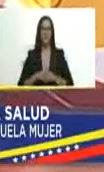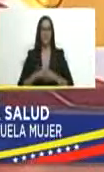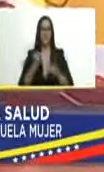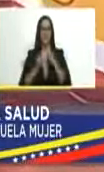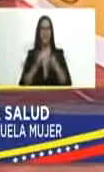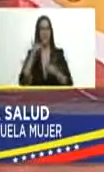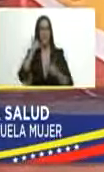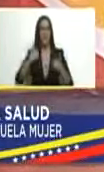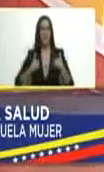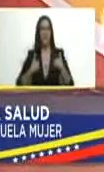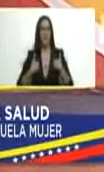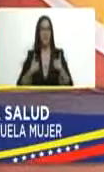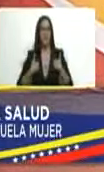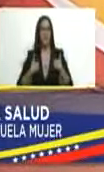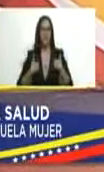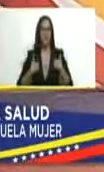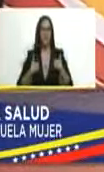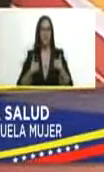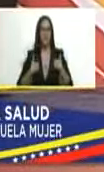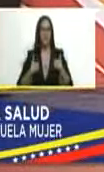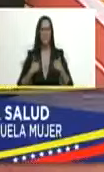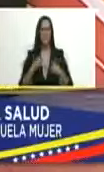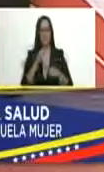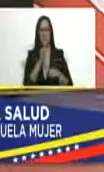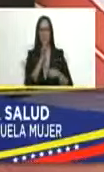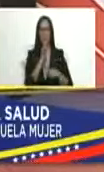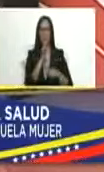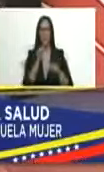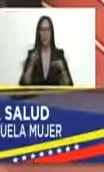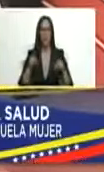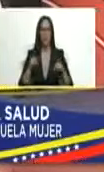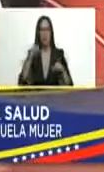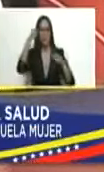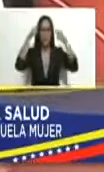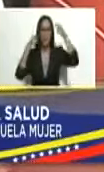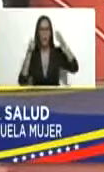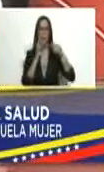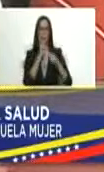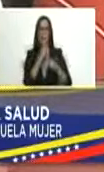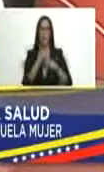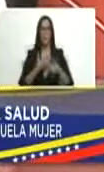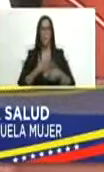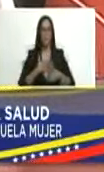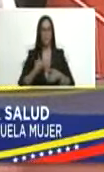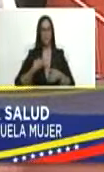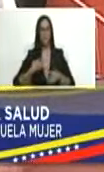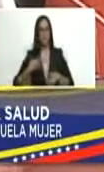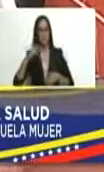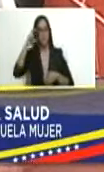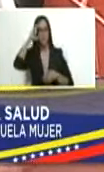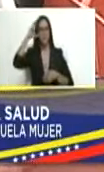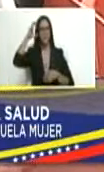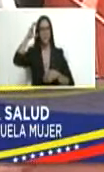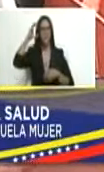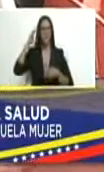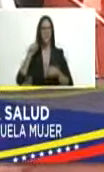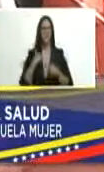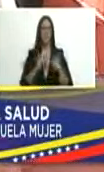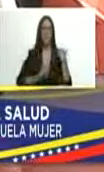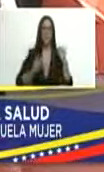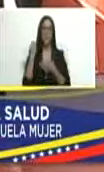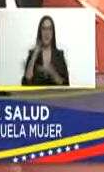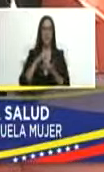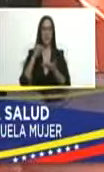mí. Les cuento eso. Chávez me nombró a mí canciller. Yo era presidente de la Asamblea